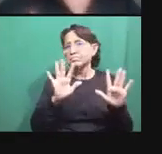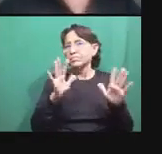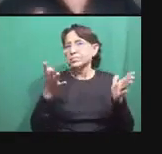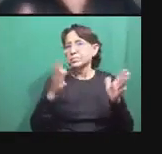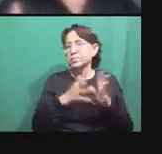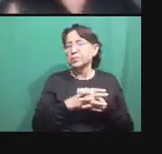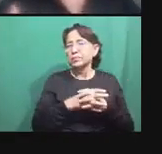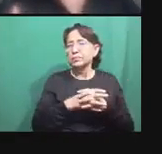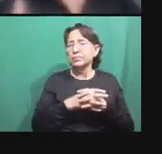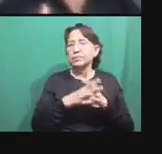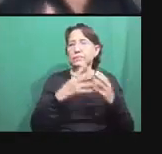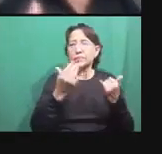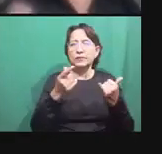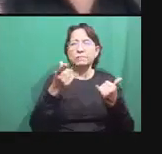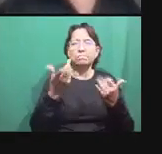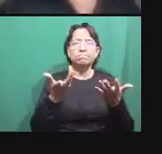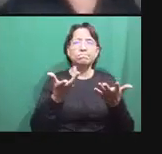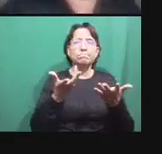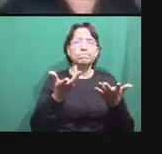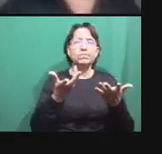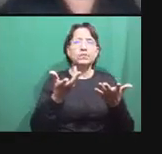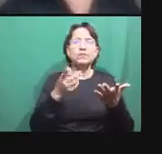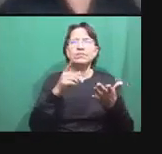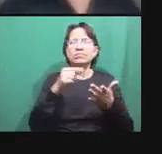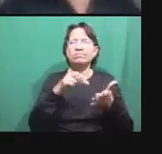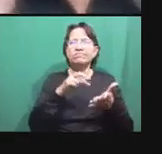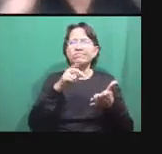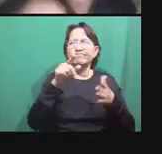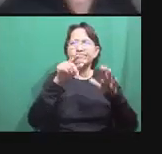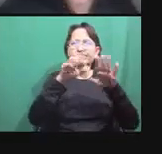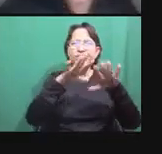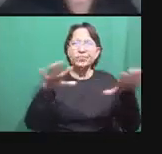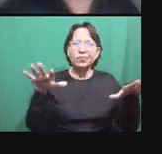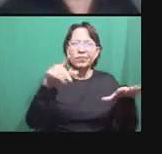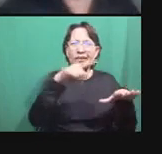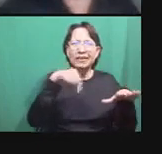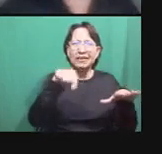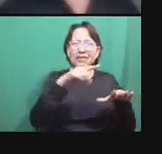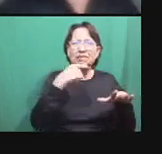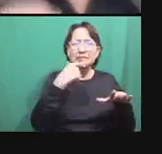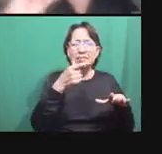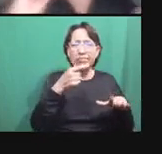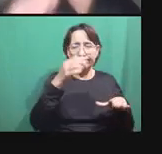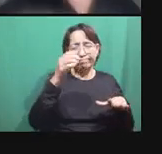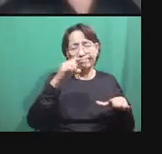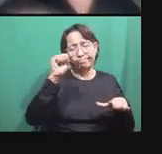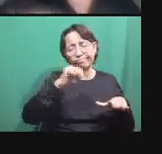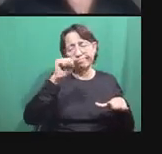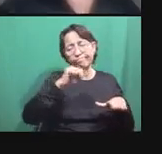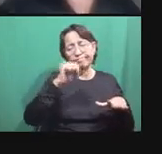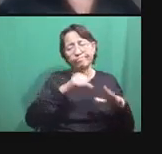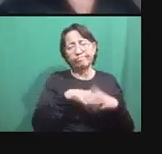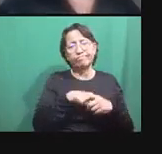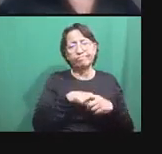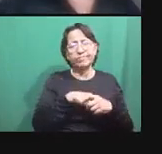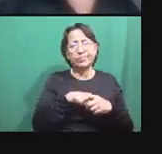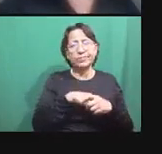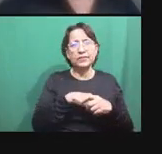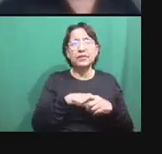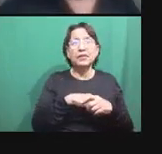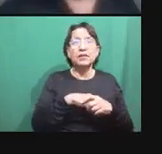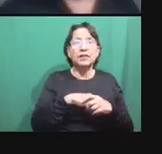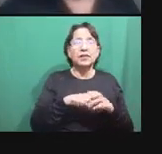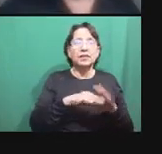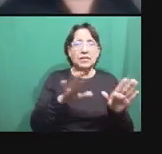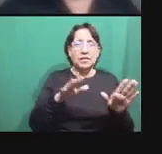esta insistencia en el palimpsesto, y es que efectivamente lo que procede es que luego de que estas